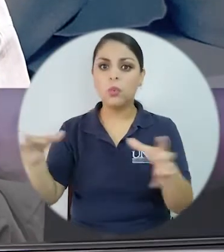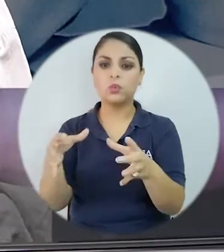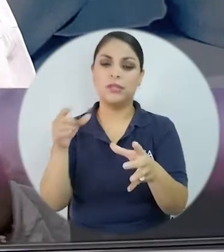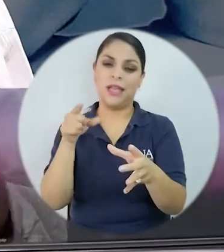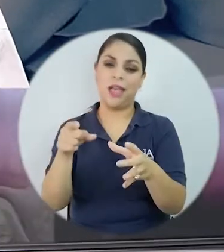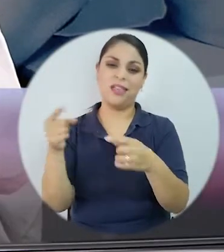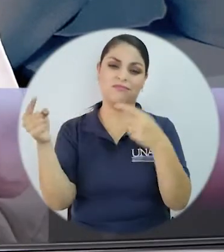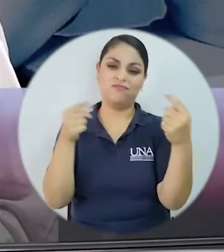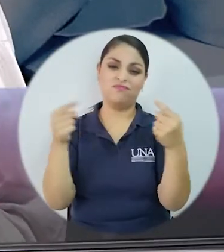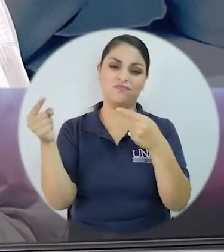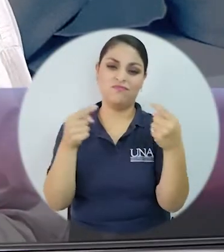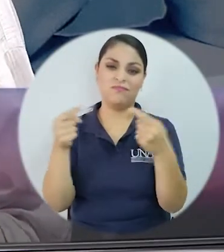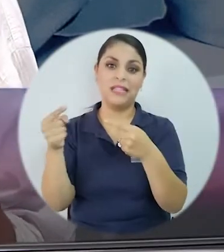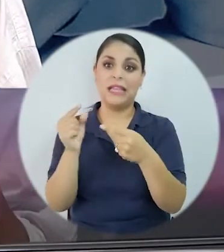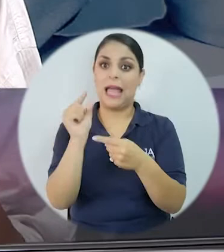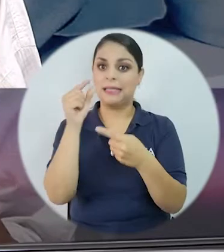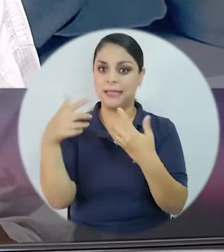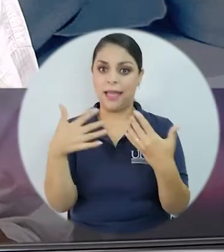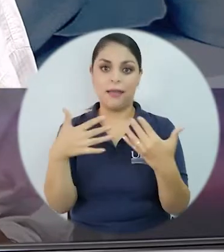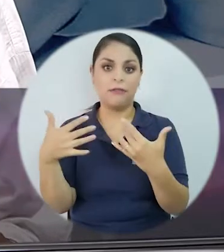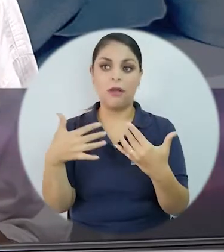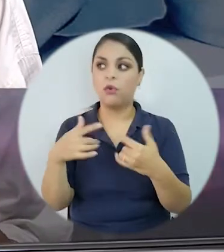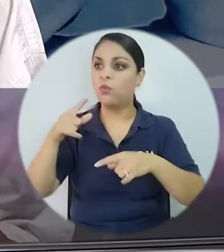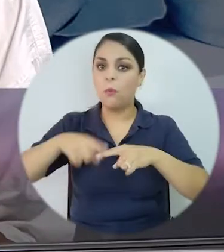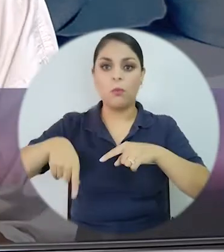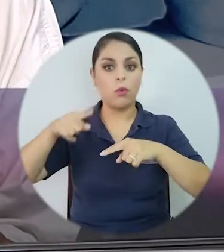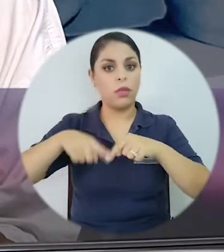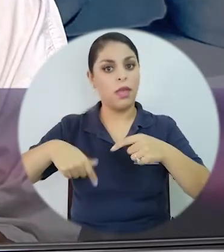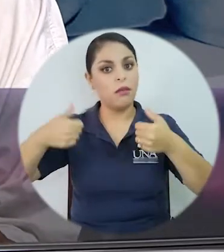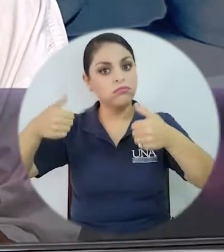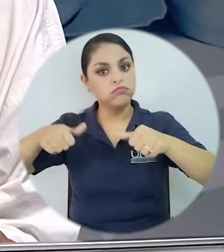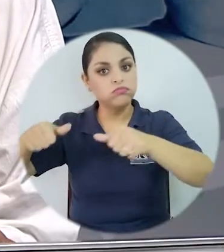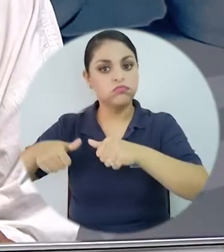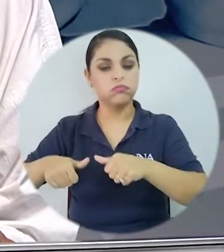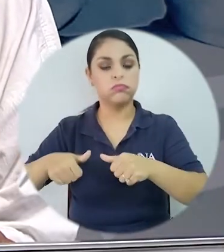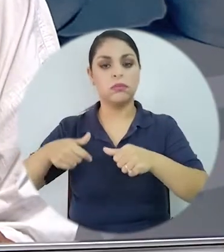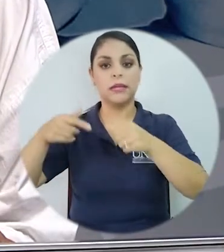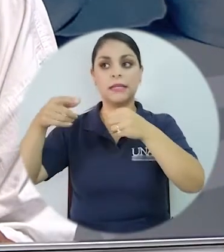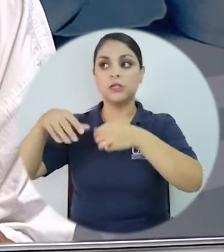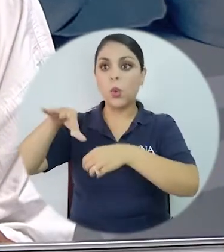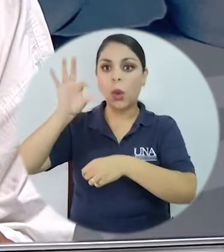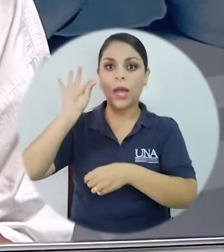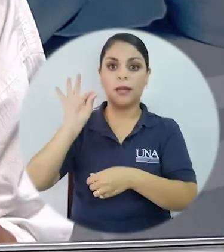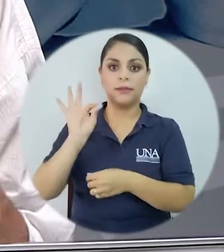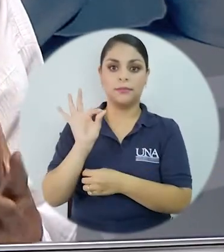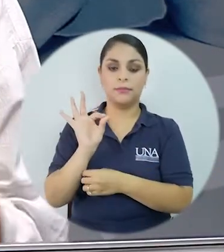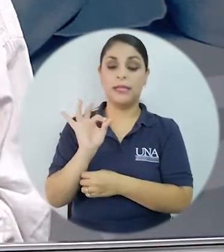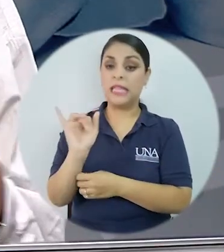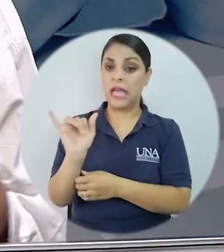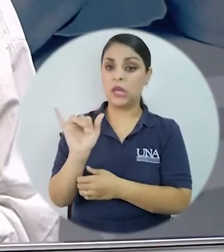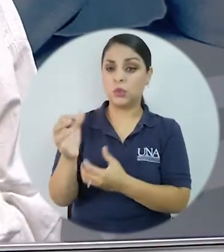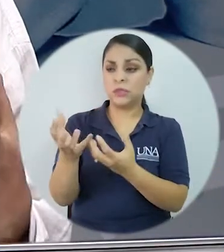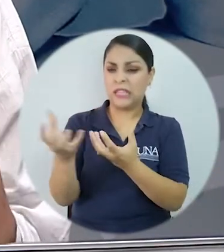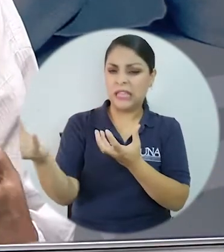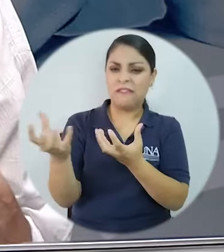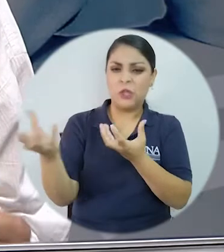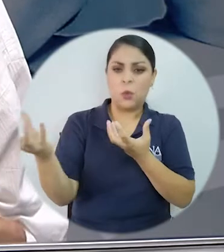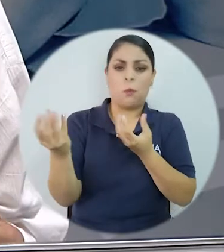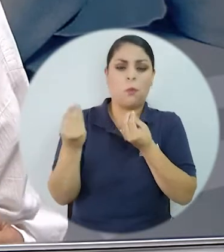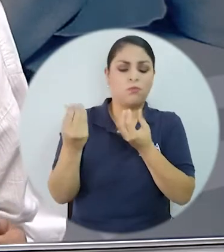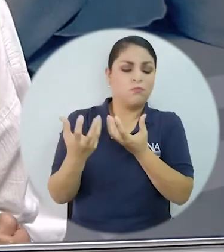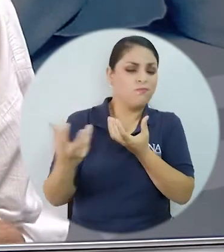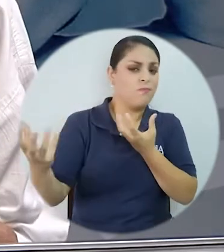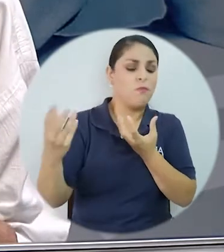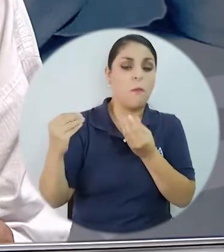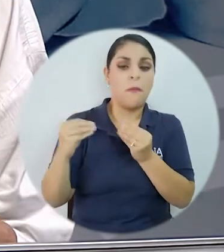grupos. Hubo choque, casi guerra, no se podía elegir, y se discutía mucho y se dividió